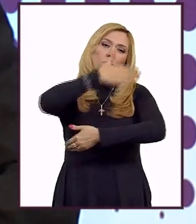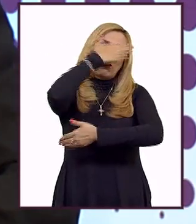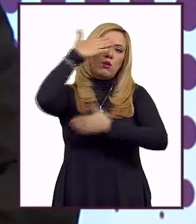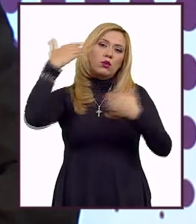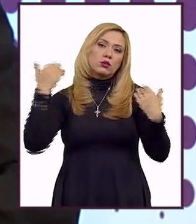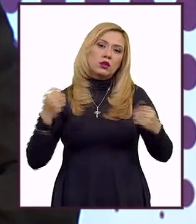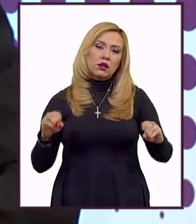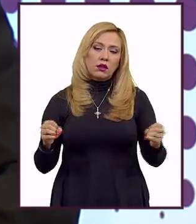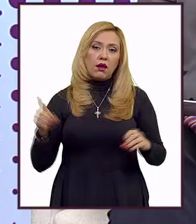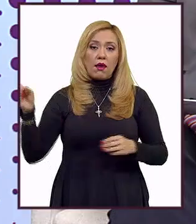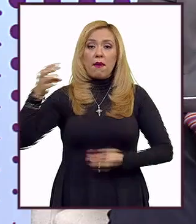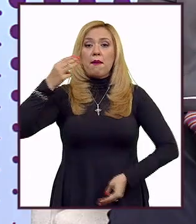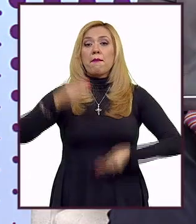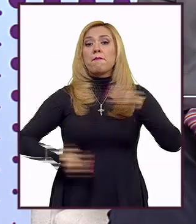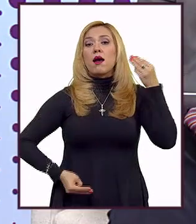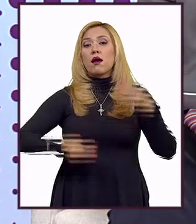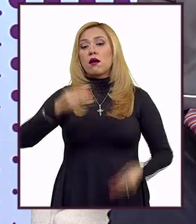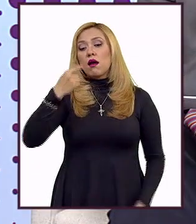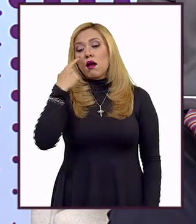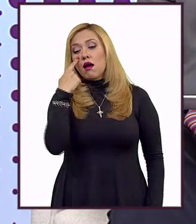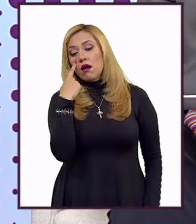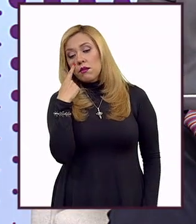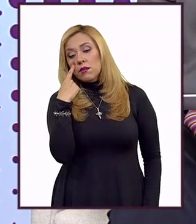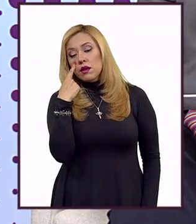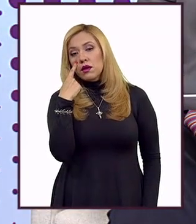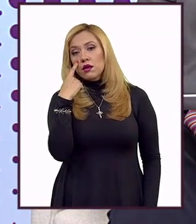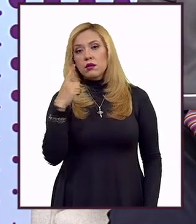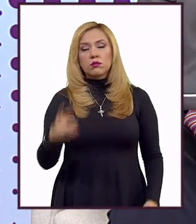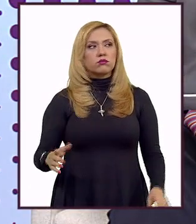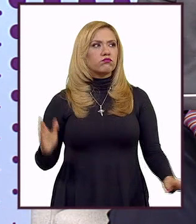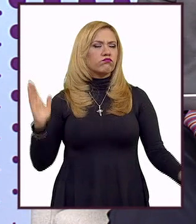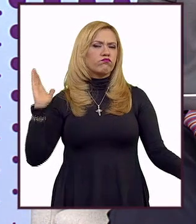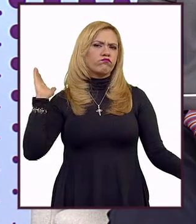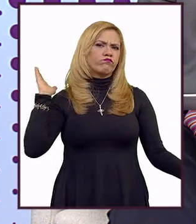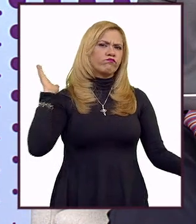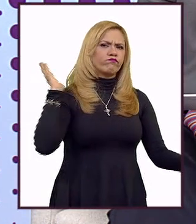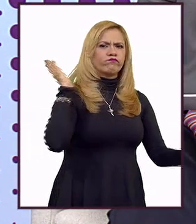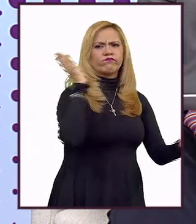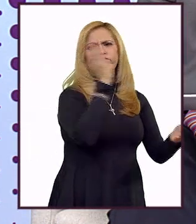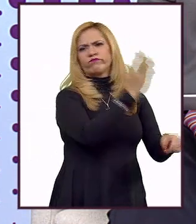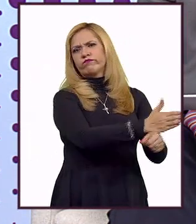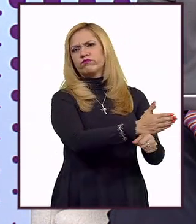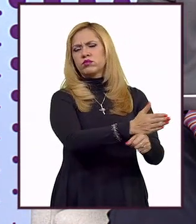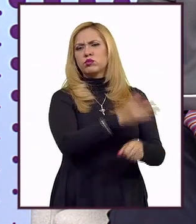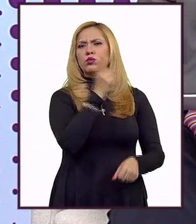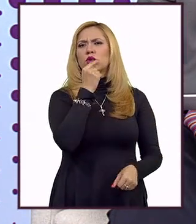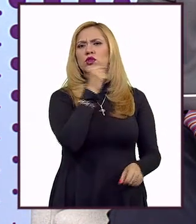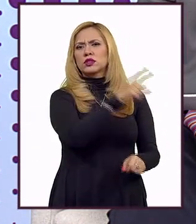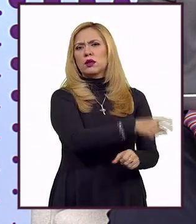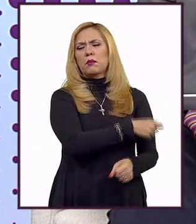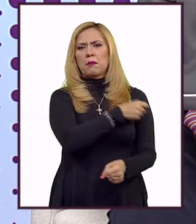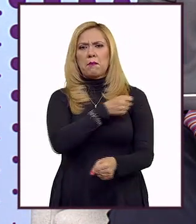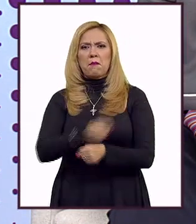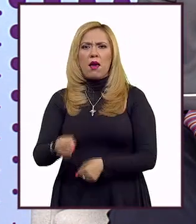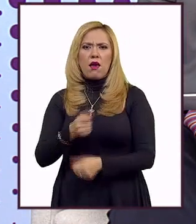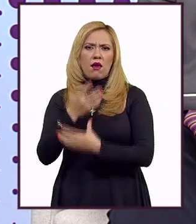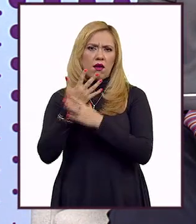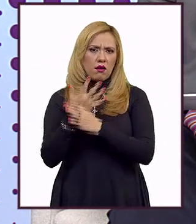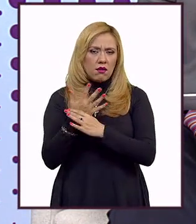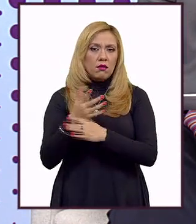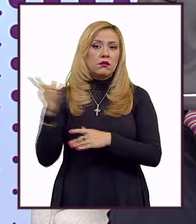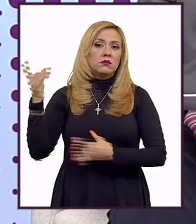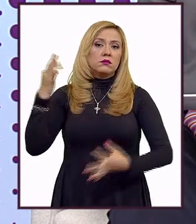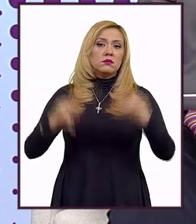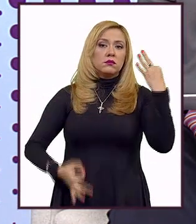el magistrado le exige una sentencia condenatoria en contra del policía que cometió la tortura. Aquí la Corte hace esta distinción y dice,